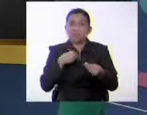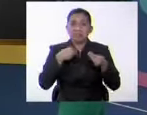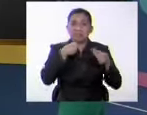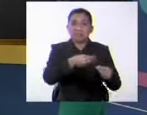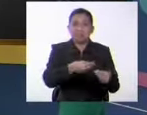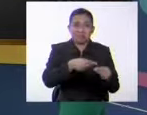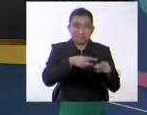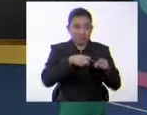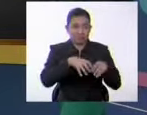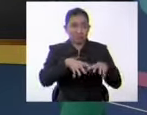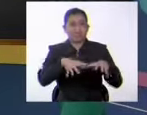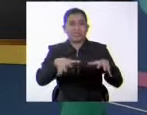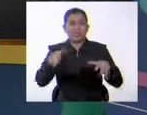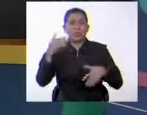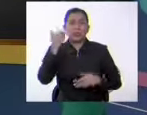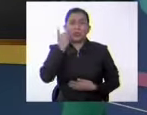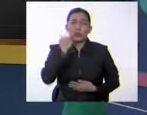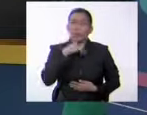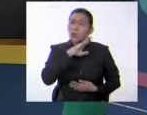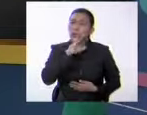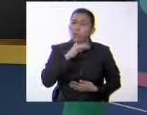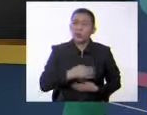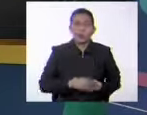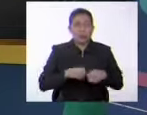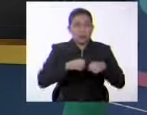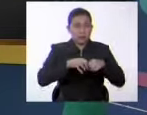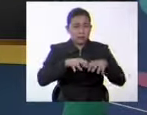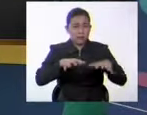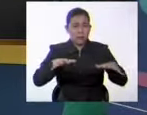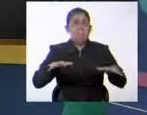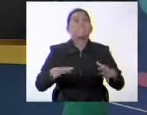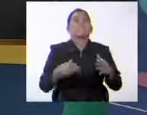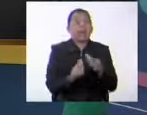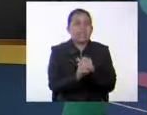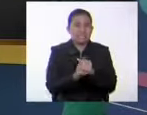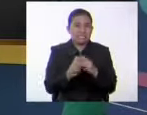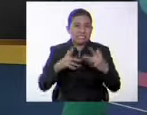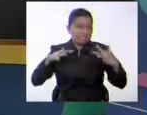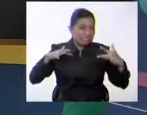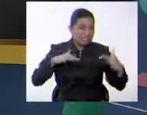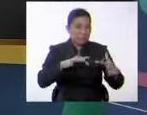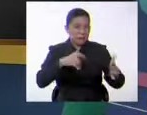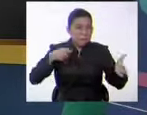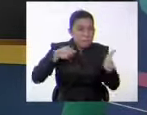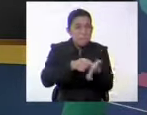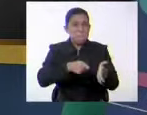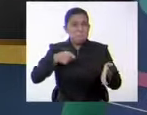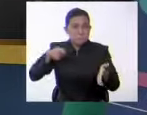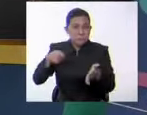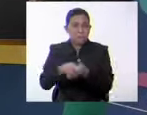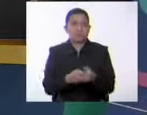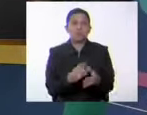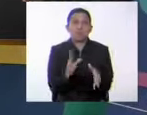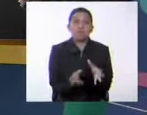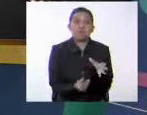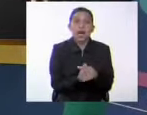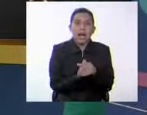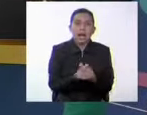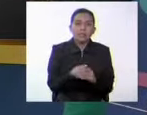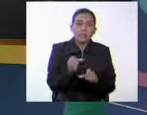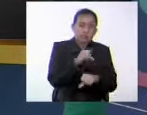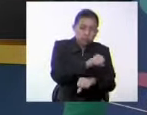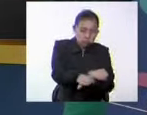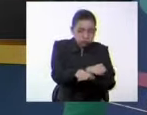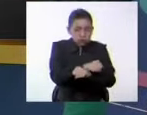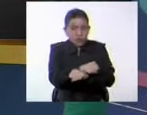grandes enfermedades que fueron letales, más las sangrientas batallas que se tenían y la esclavitud aunada, nuestra